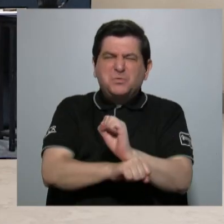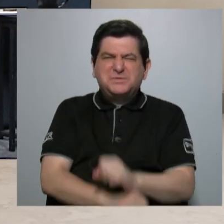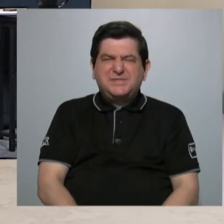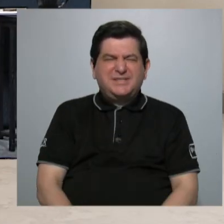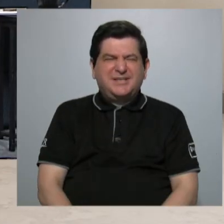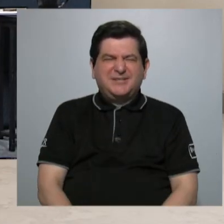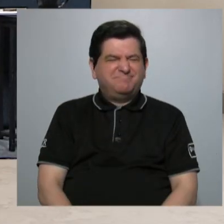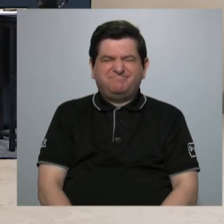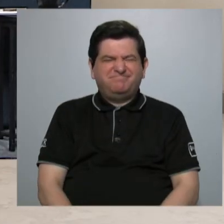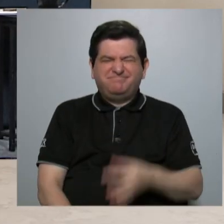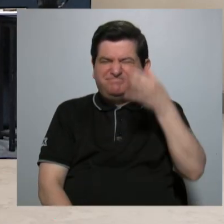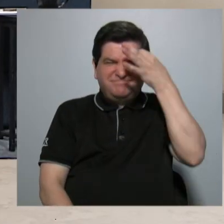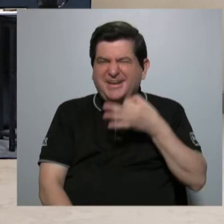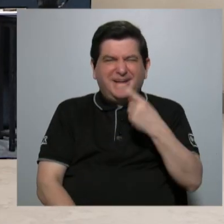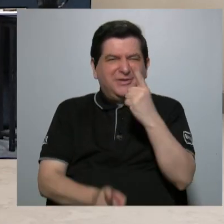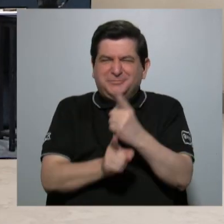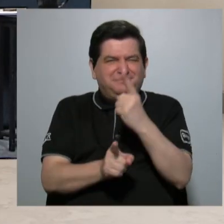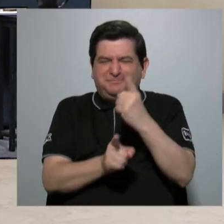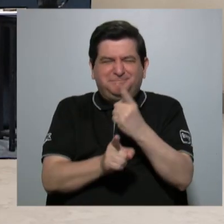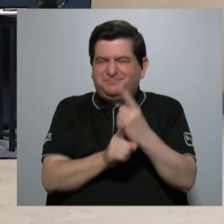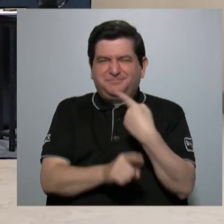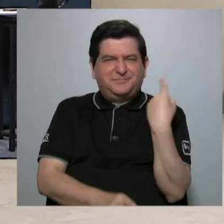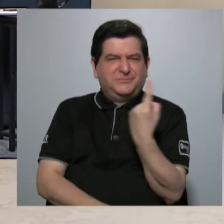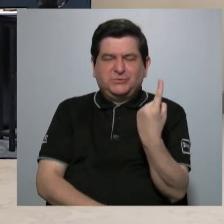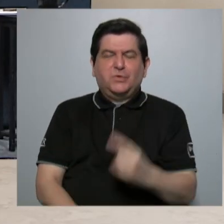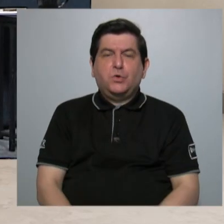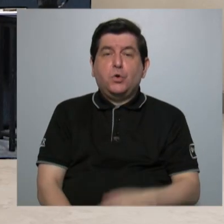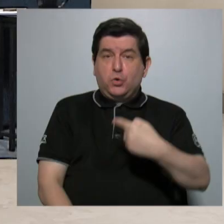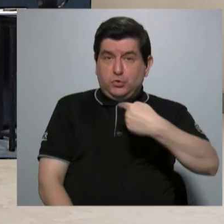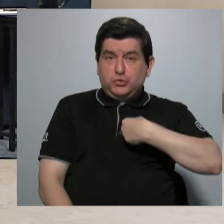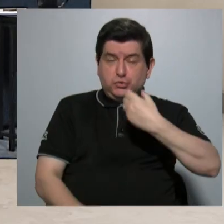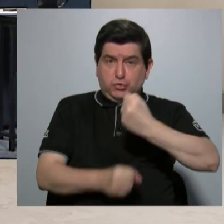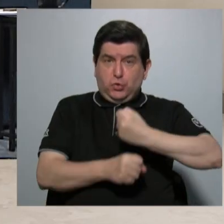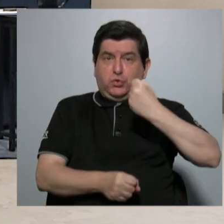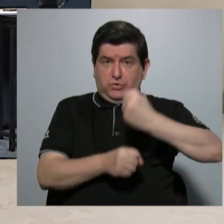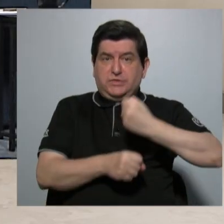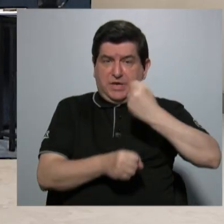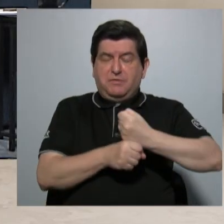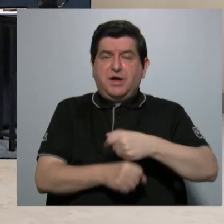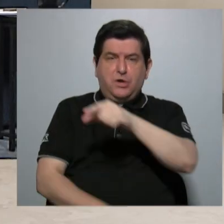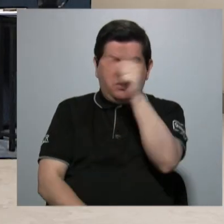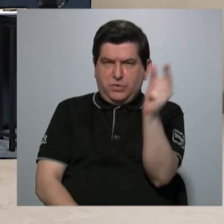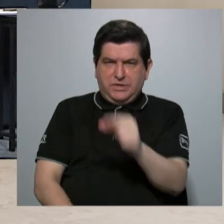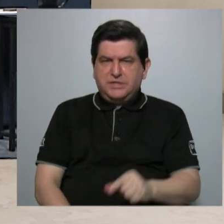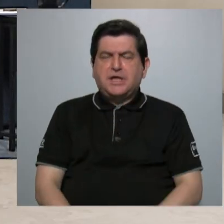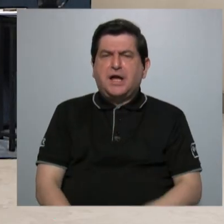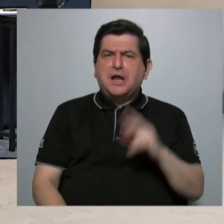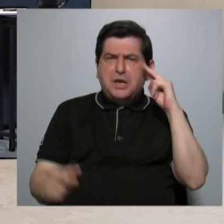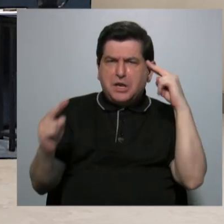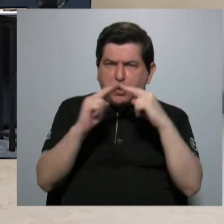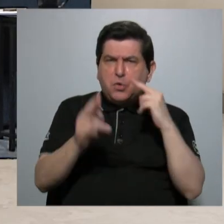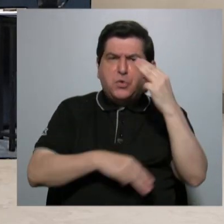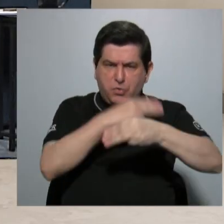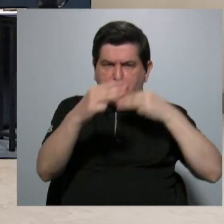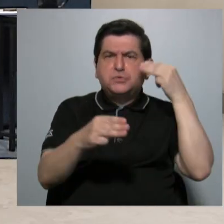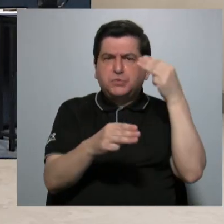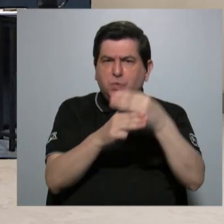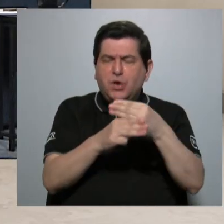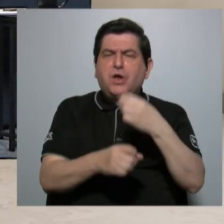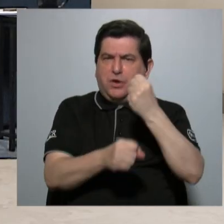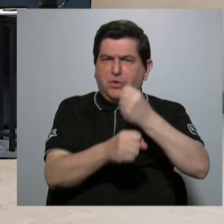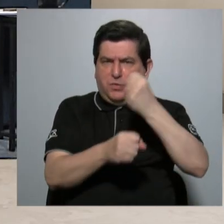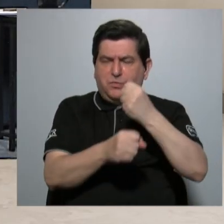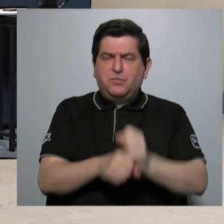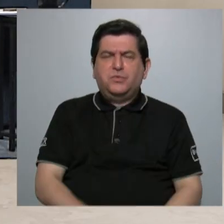me convence mucho. Entonces estudio en Italia, trabajo, conozco el mundo del trabajo en Italia, en un